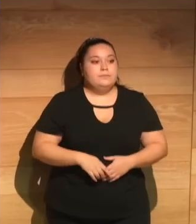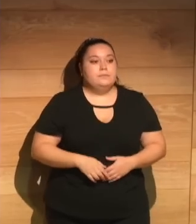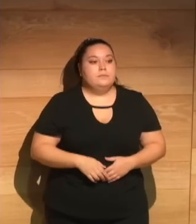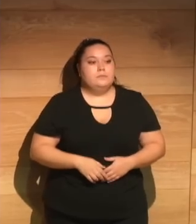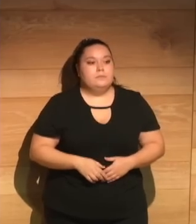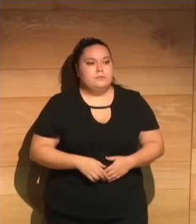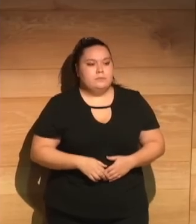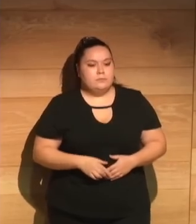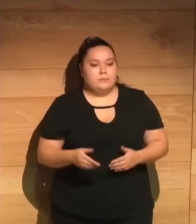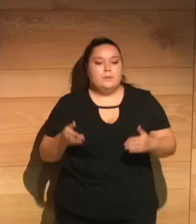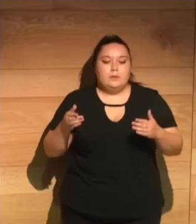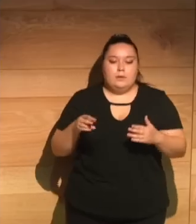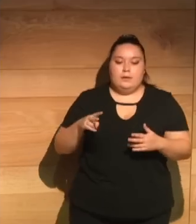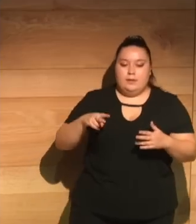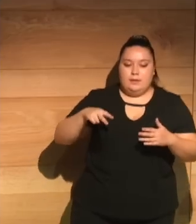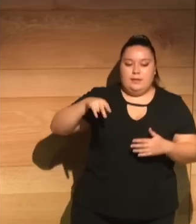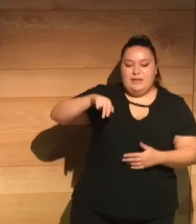con Nitsche, Betún de Judea,